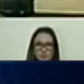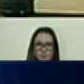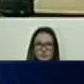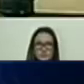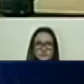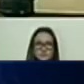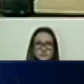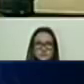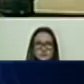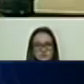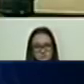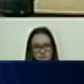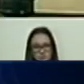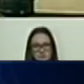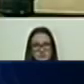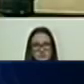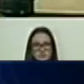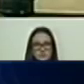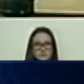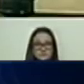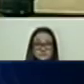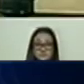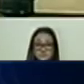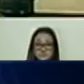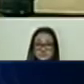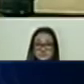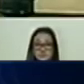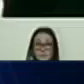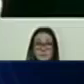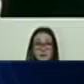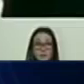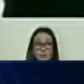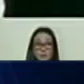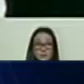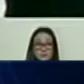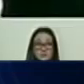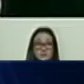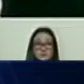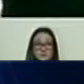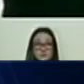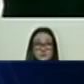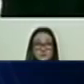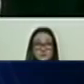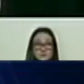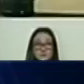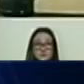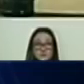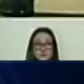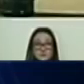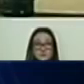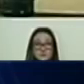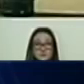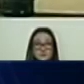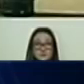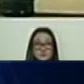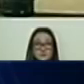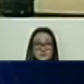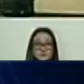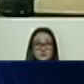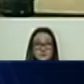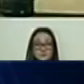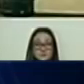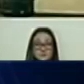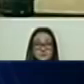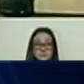digo, Liz. Y la tercera pregunta, que fue la primera, es sobre el